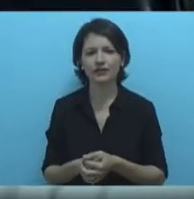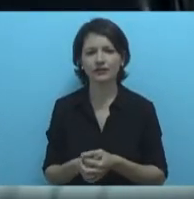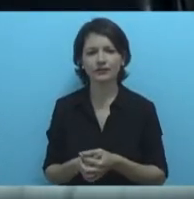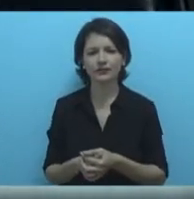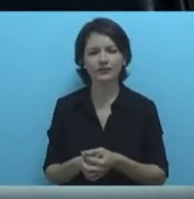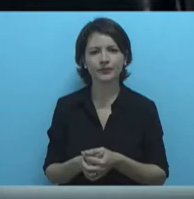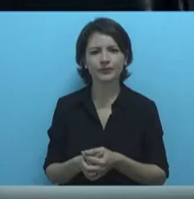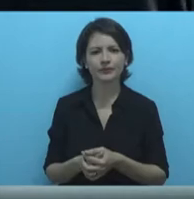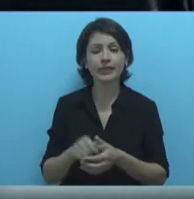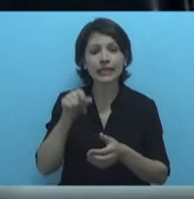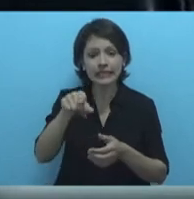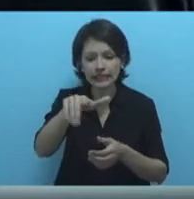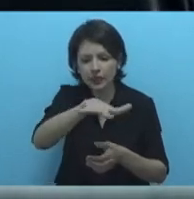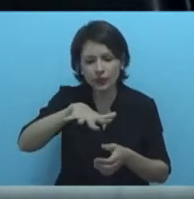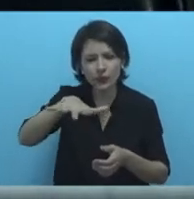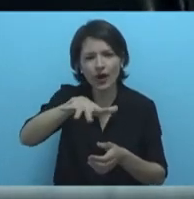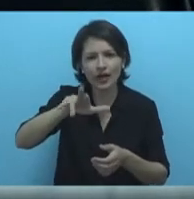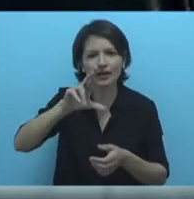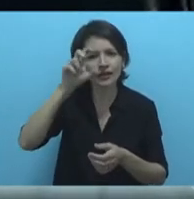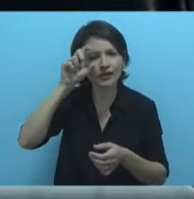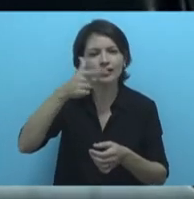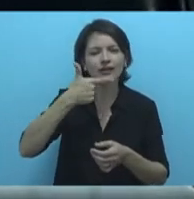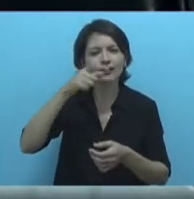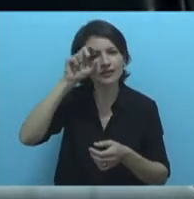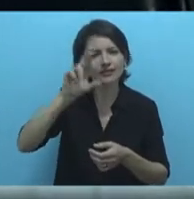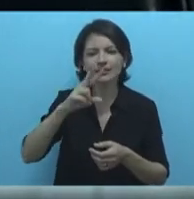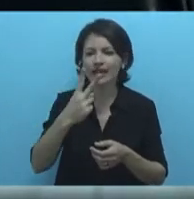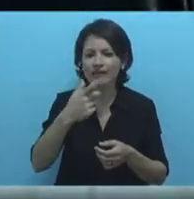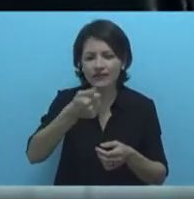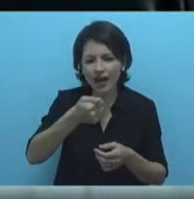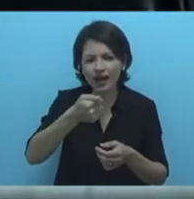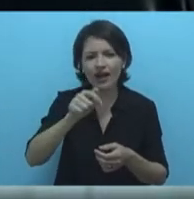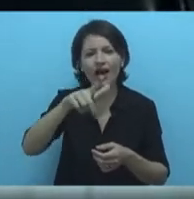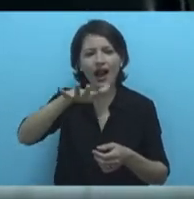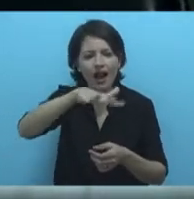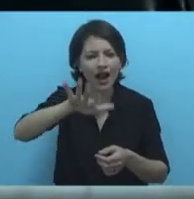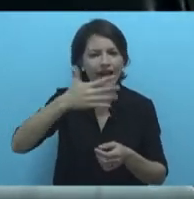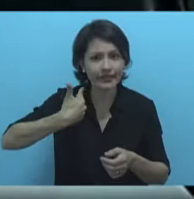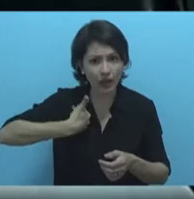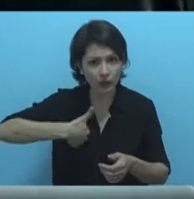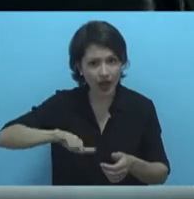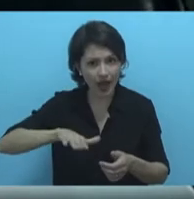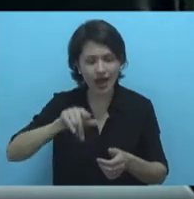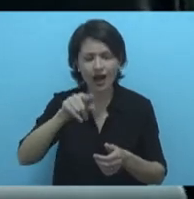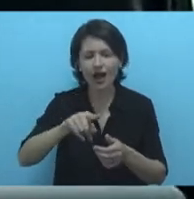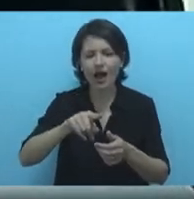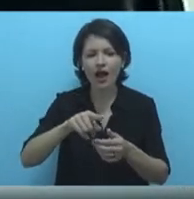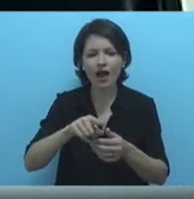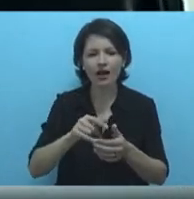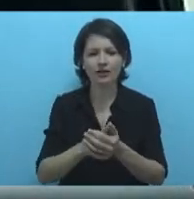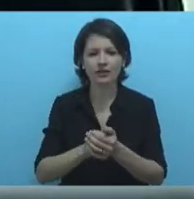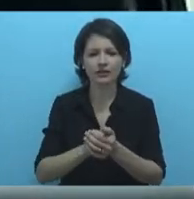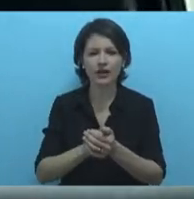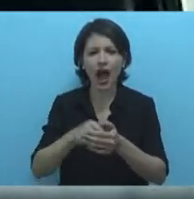esta esta reserva que se encuentra entre las dos ciudades más importantes de la provincia de santa fe